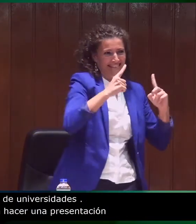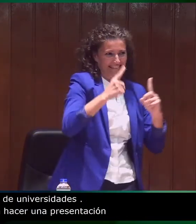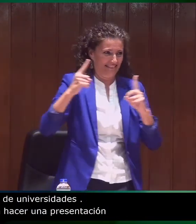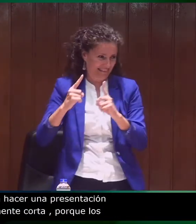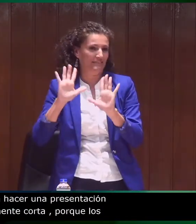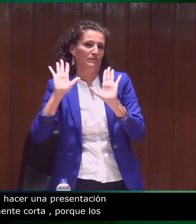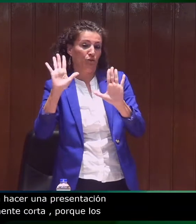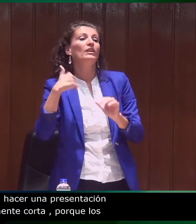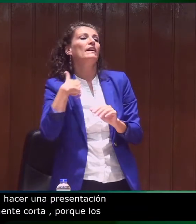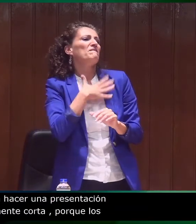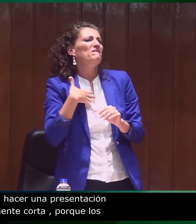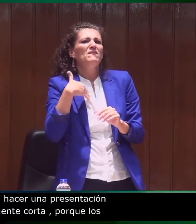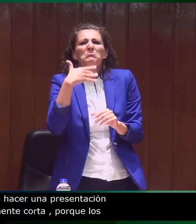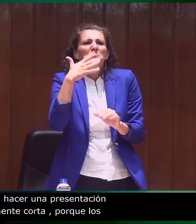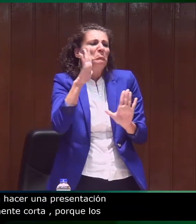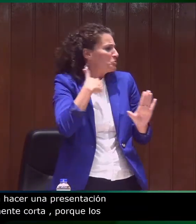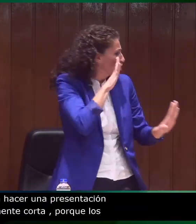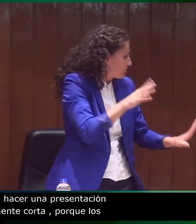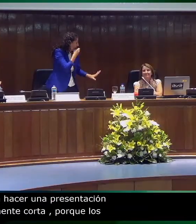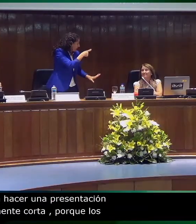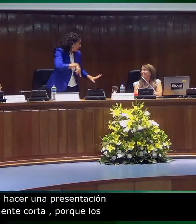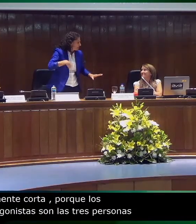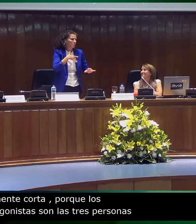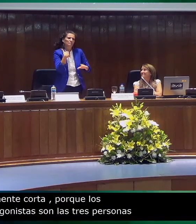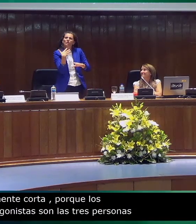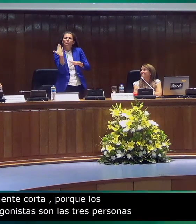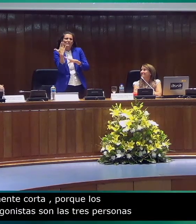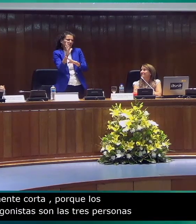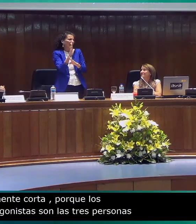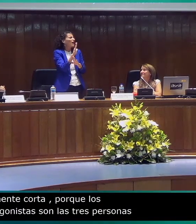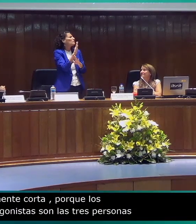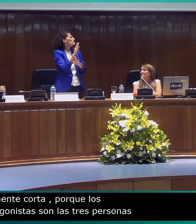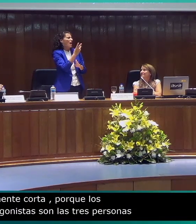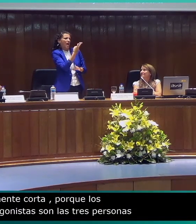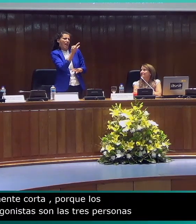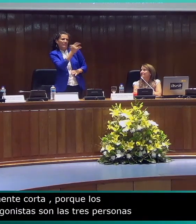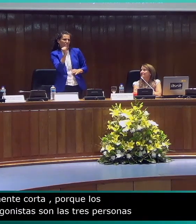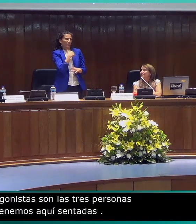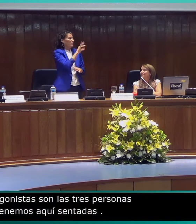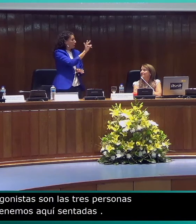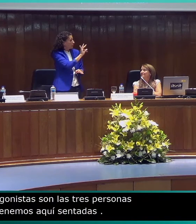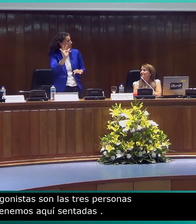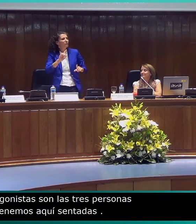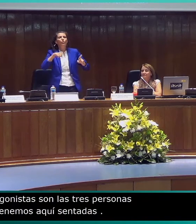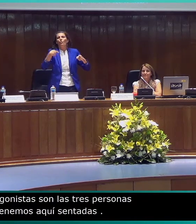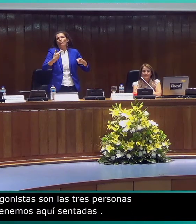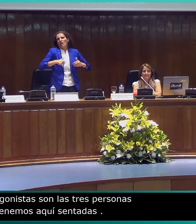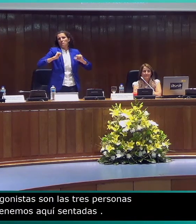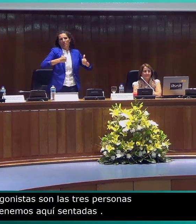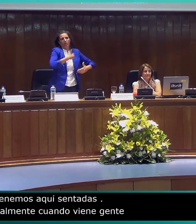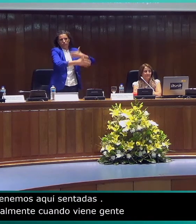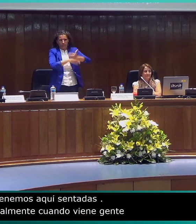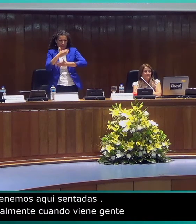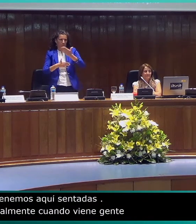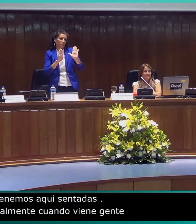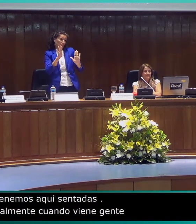vienen gente de universidad son amplios y extensos currículums, pero si os parece bien voy a abreviarlo un poco. Voy a presentar a los